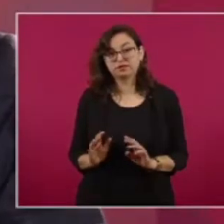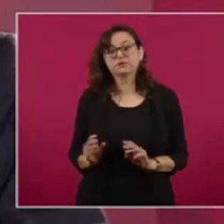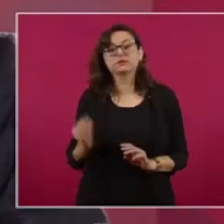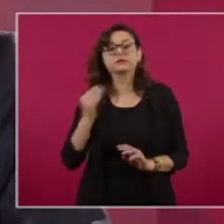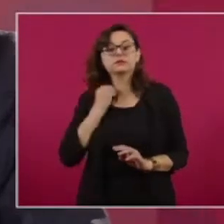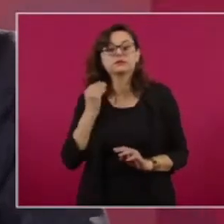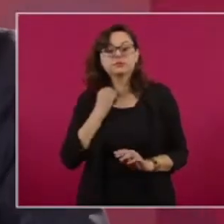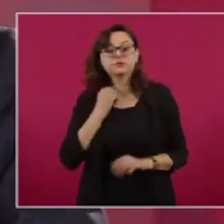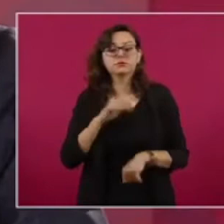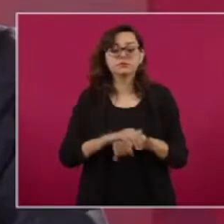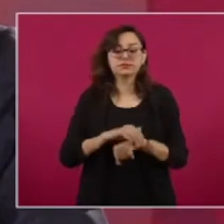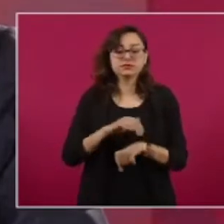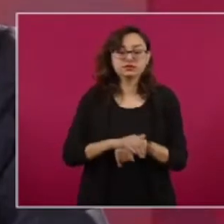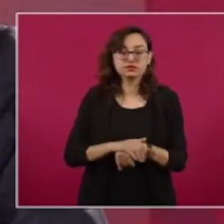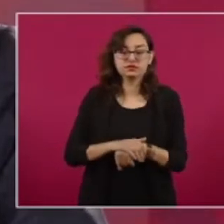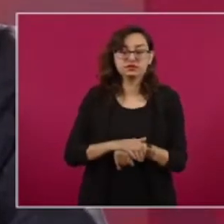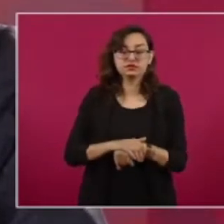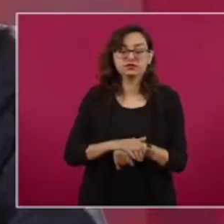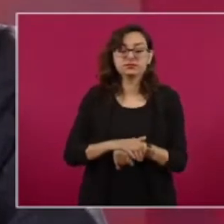abogados, amigos,